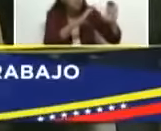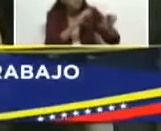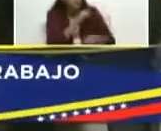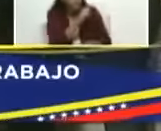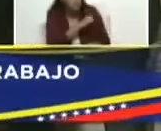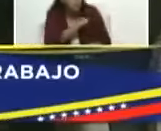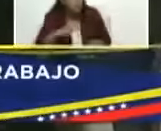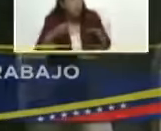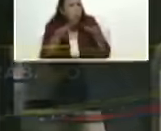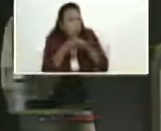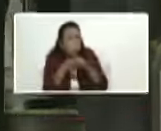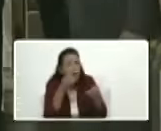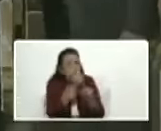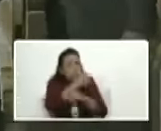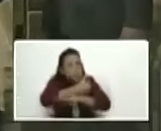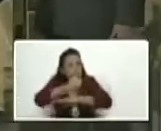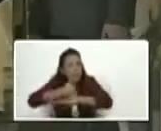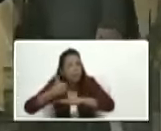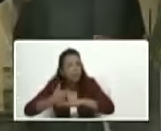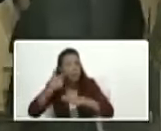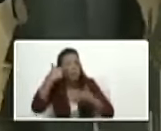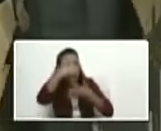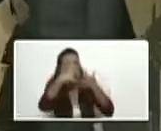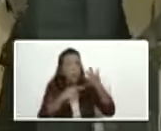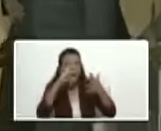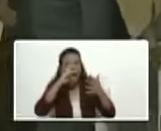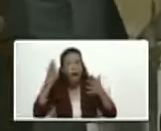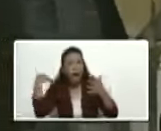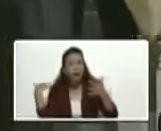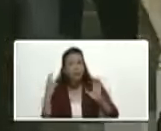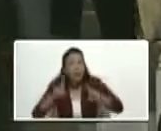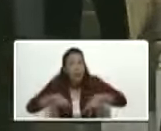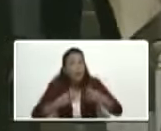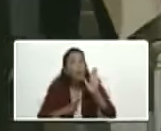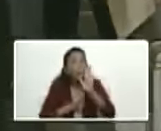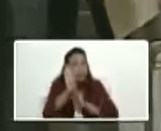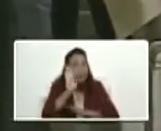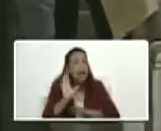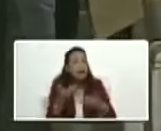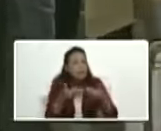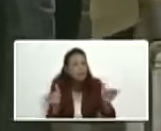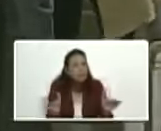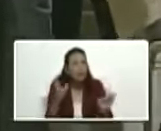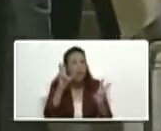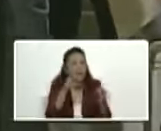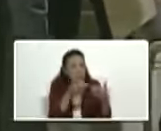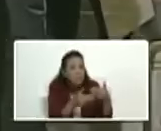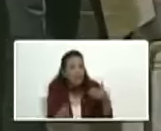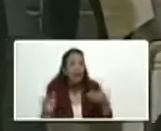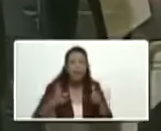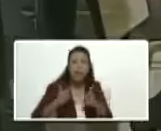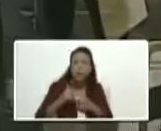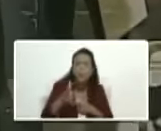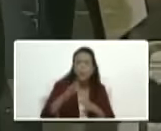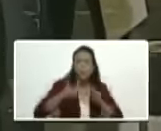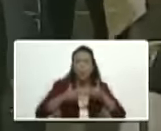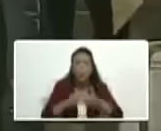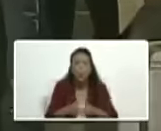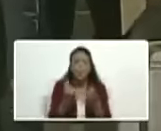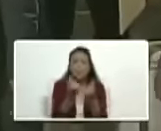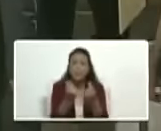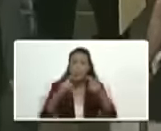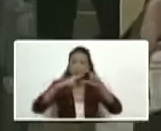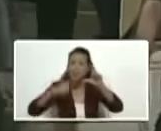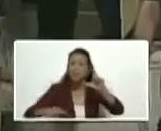reunión con equipos de trabajo, pasando revista las relaciones y las nuevas oportunidades que se abren en el transporte, en el comercio, la economía, la